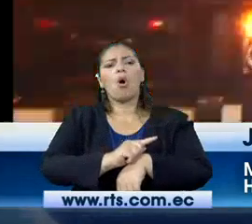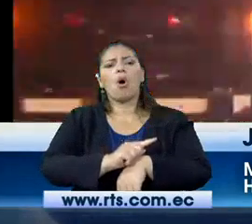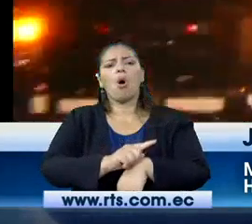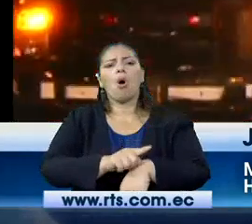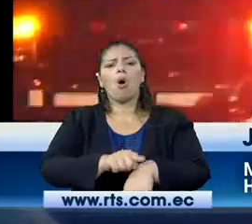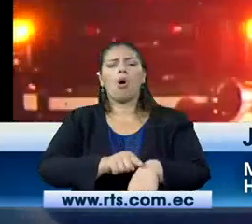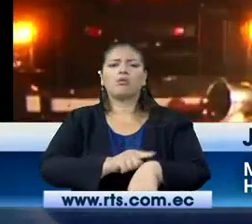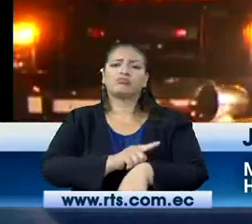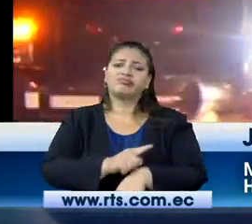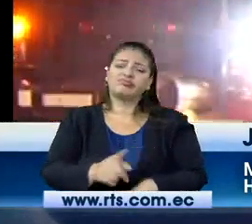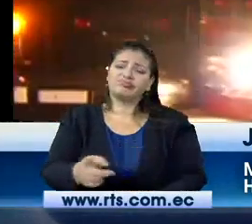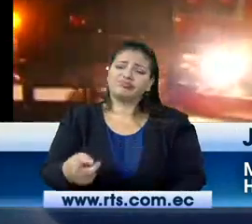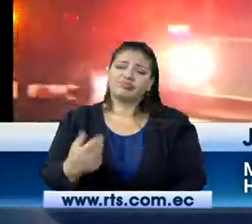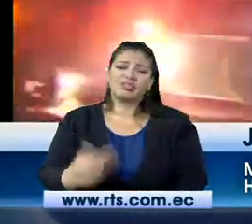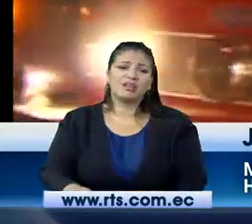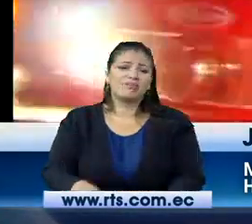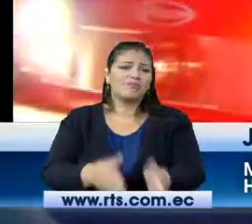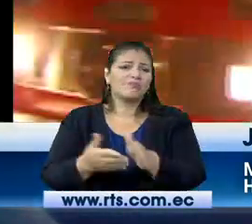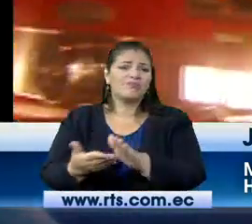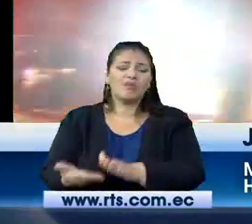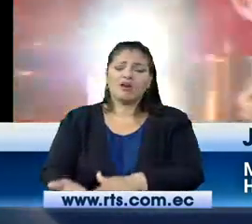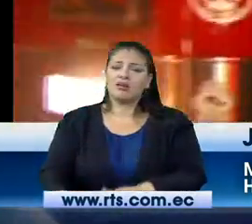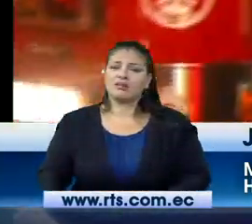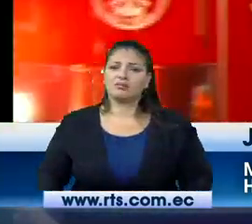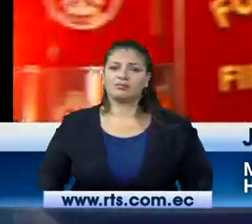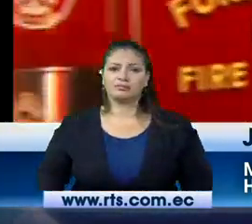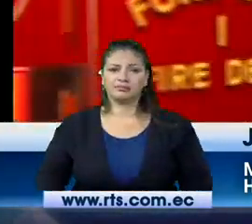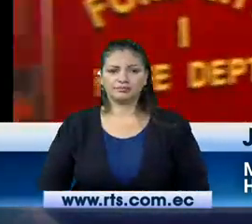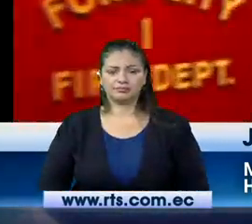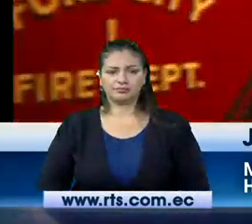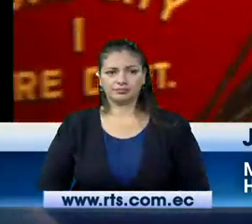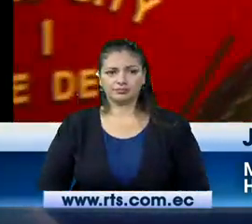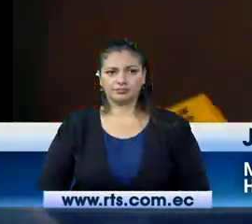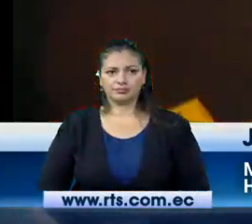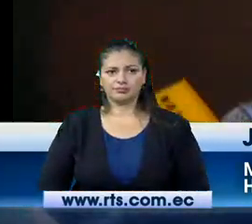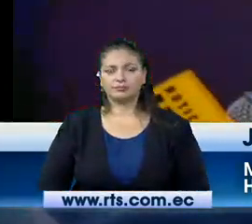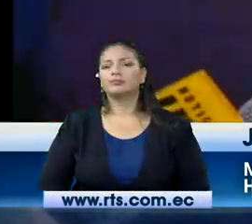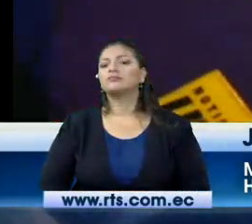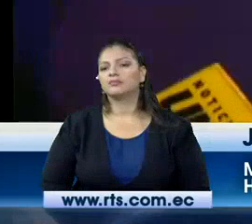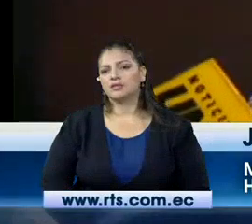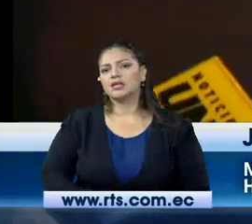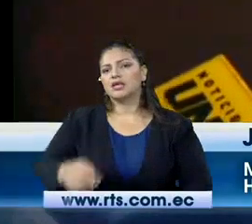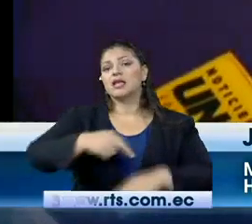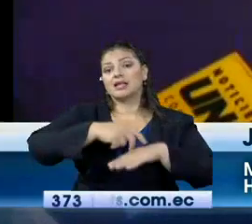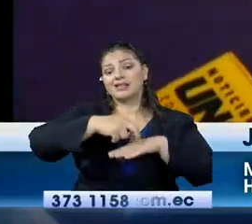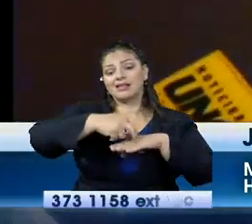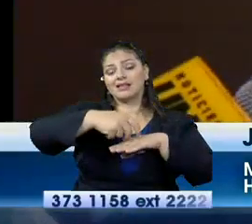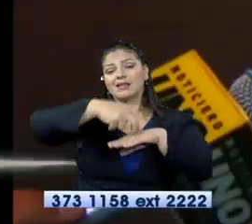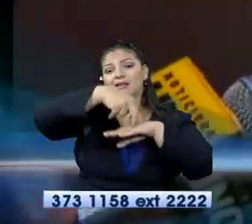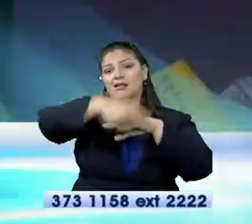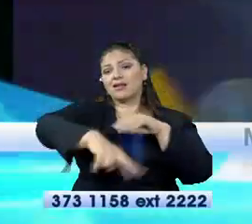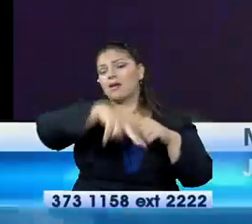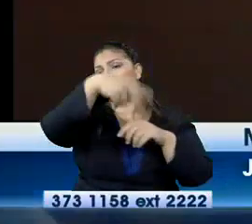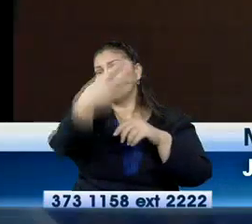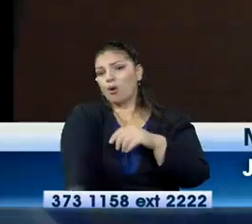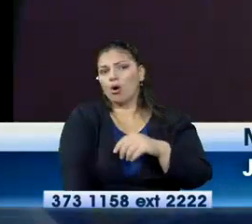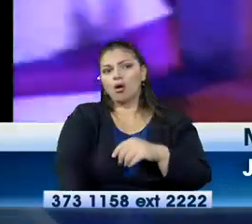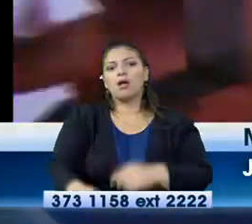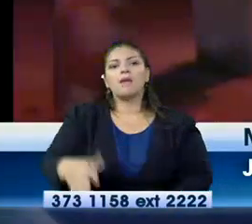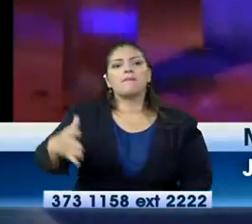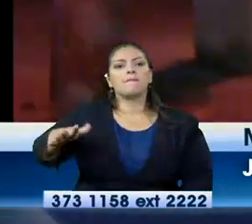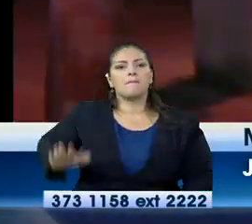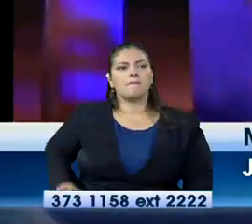produjo la muerte de la mujer. ¿Qué extremidades del cuerpo? La extremidad inferior derecha, que era la que estaba